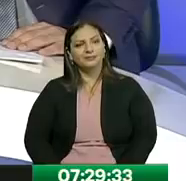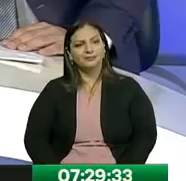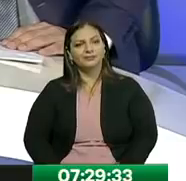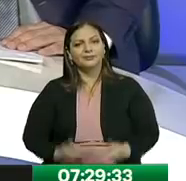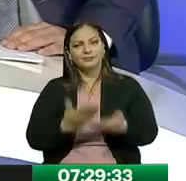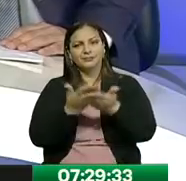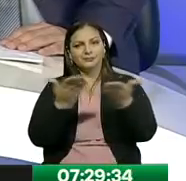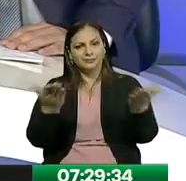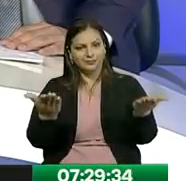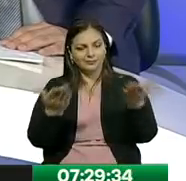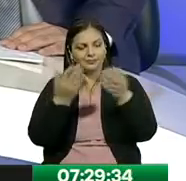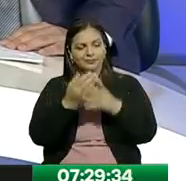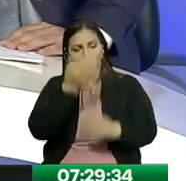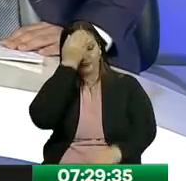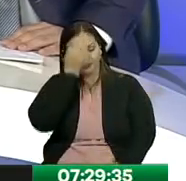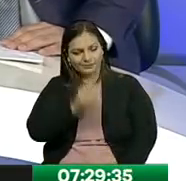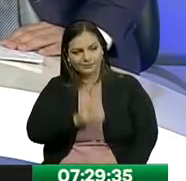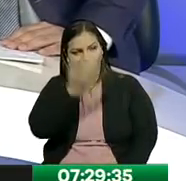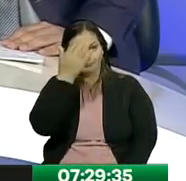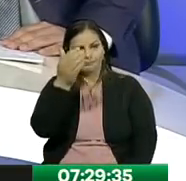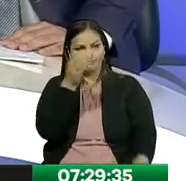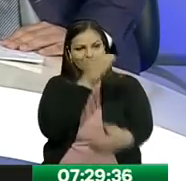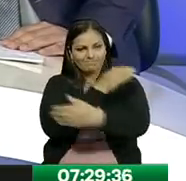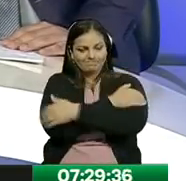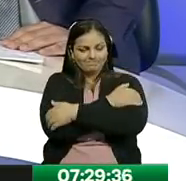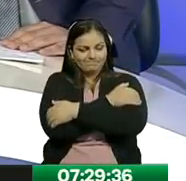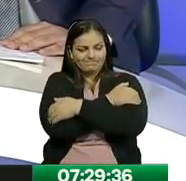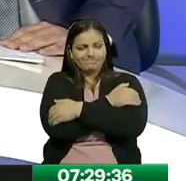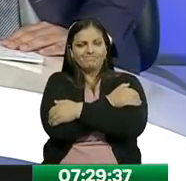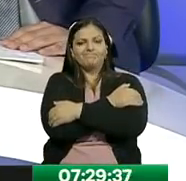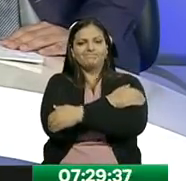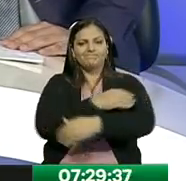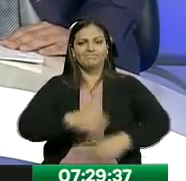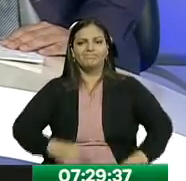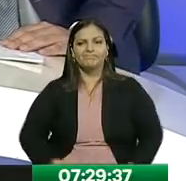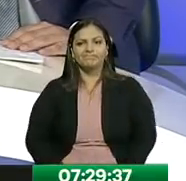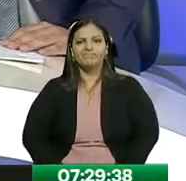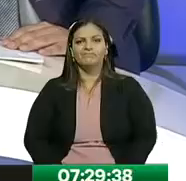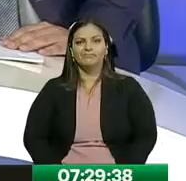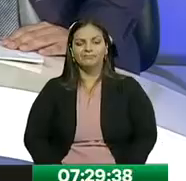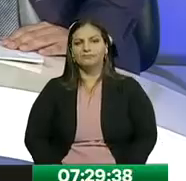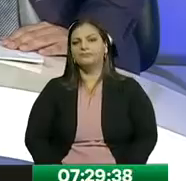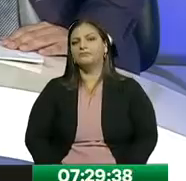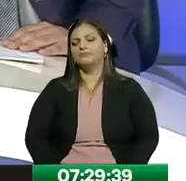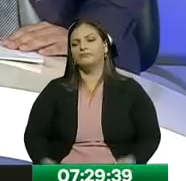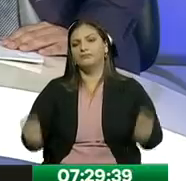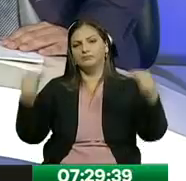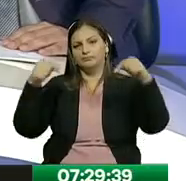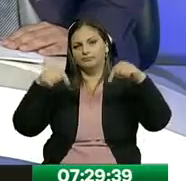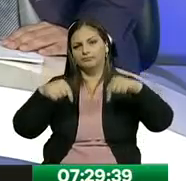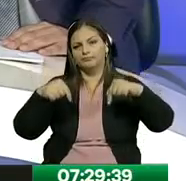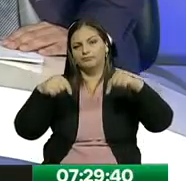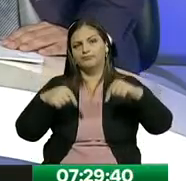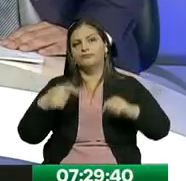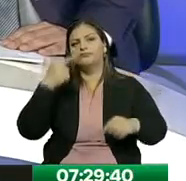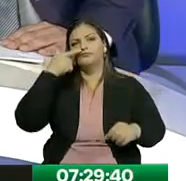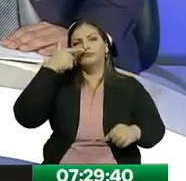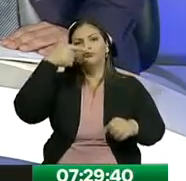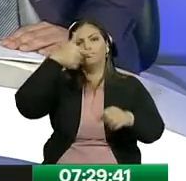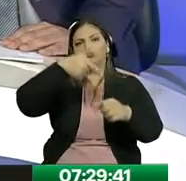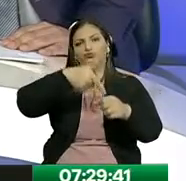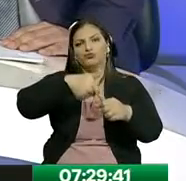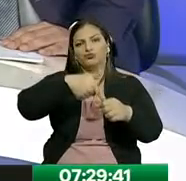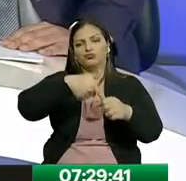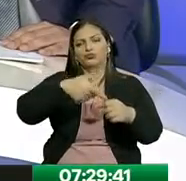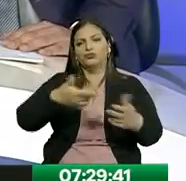y amigos, un fuerte abrazo, bendiciones. Efectivamente, hemos acudido a una gasolinera